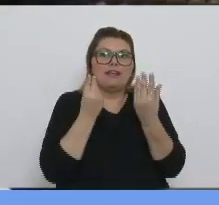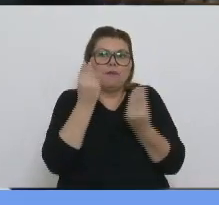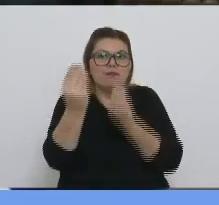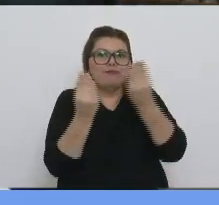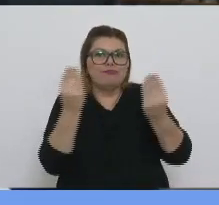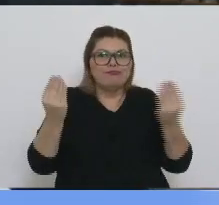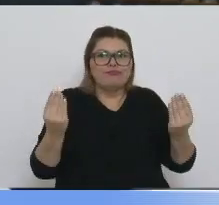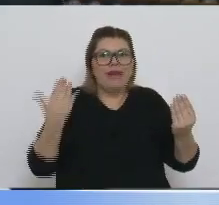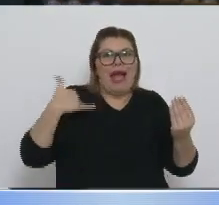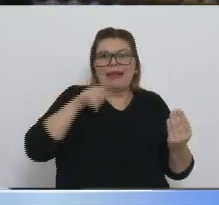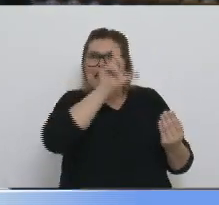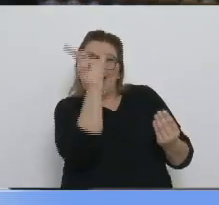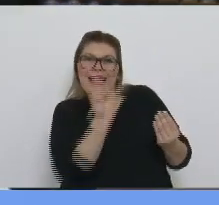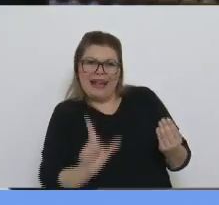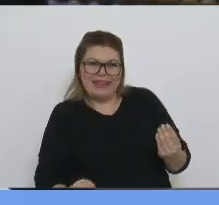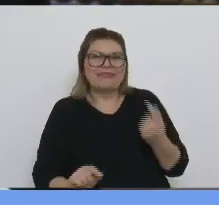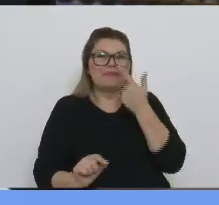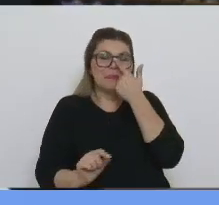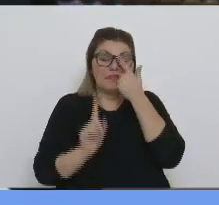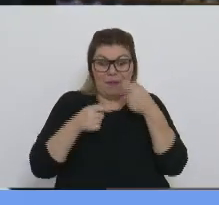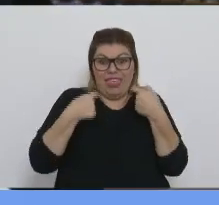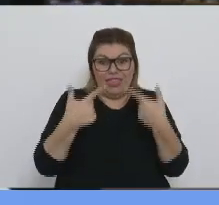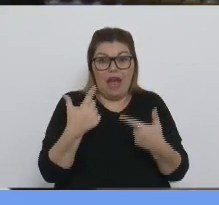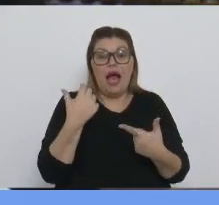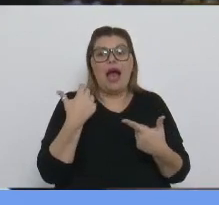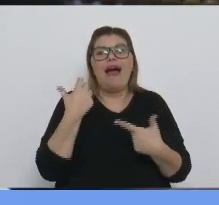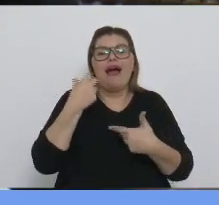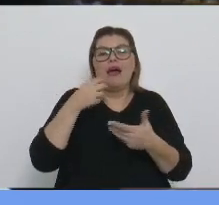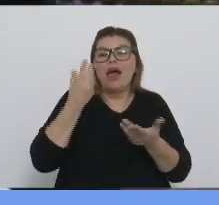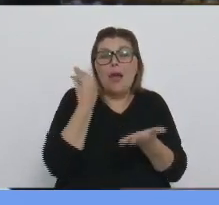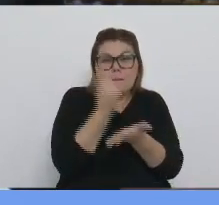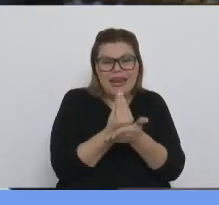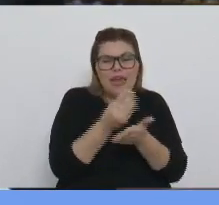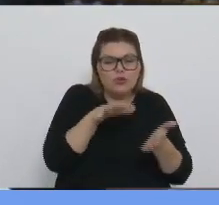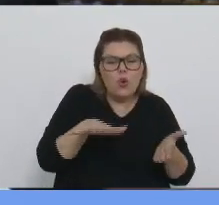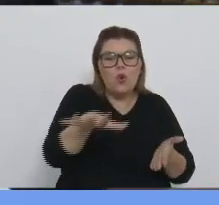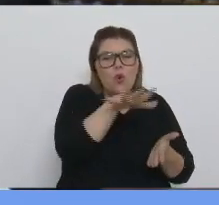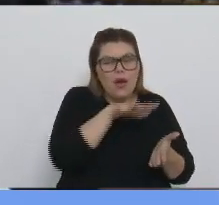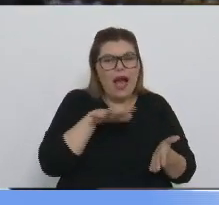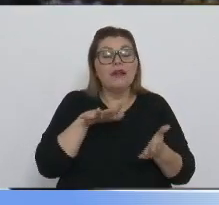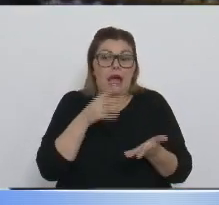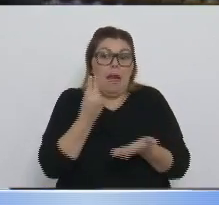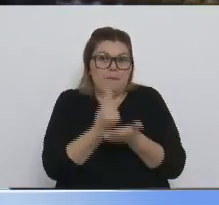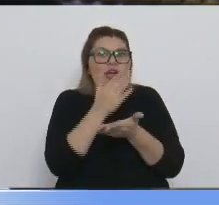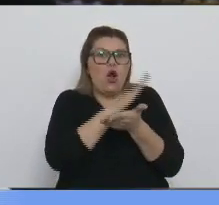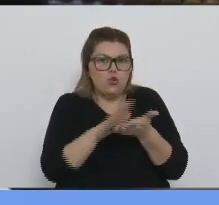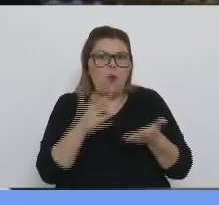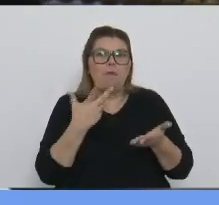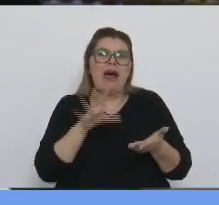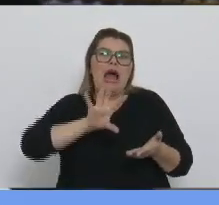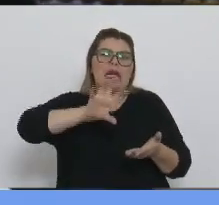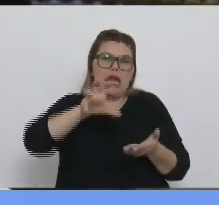de nuestro país y genera empleo de arraigo local además de empleo verde empleo nuevo para nuestras economías regionales